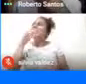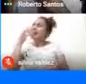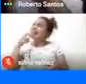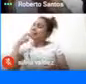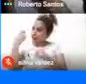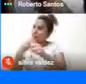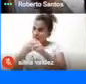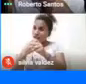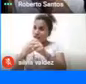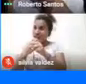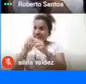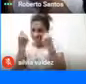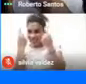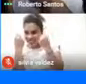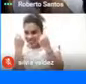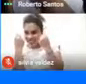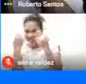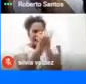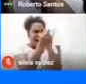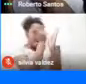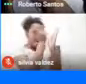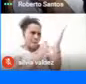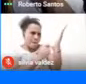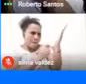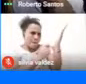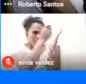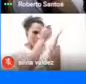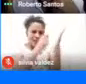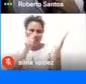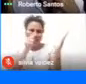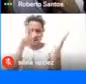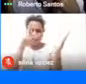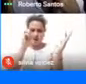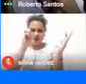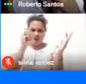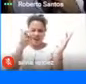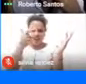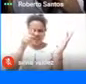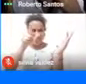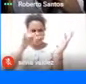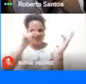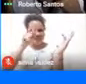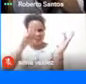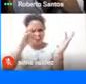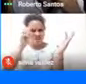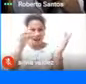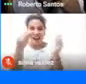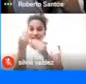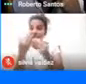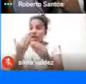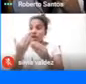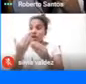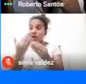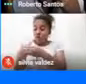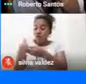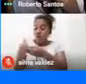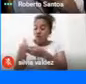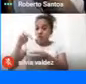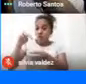jeroglíficos O los dibujos Como por así decirlo Que hacían Los muiscas Y lleva mucho tiempo Entenderlos?